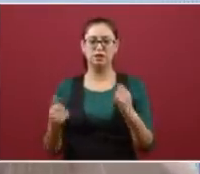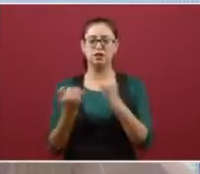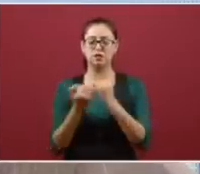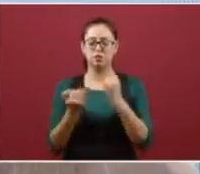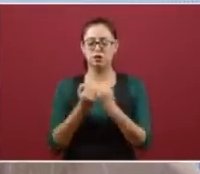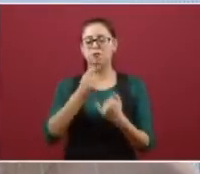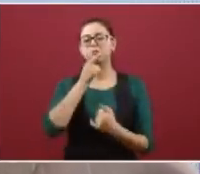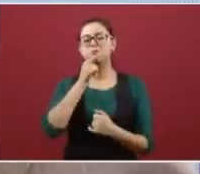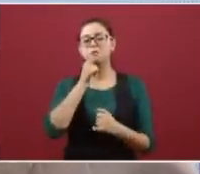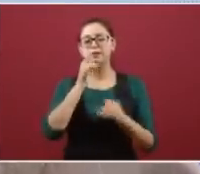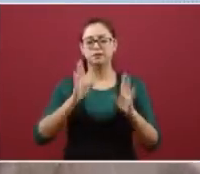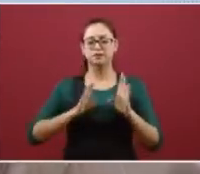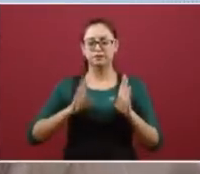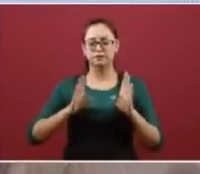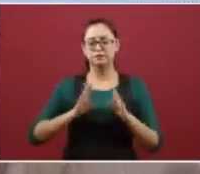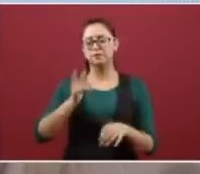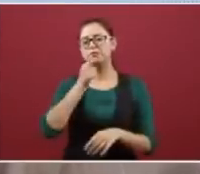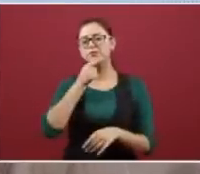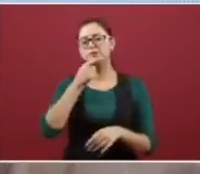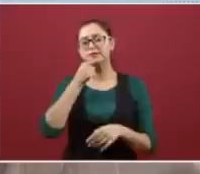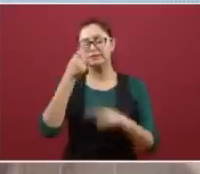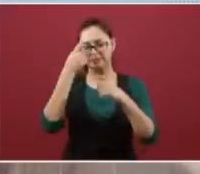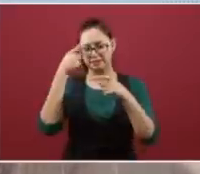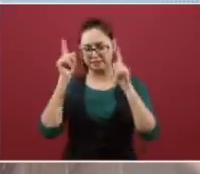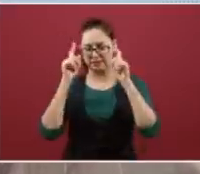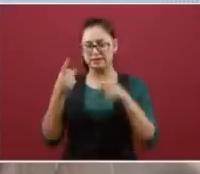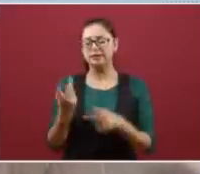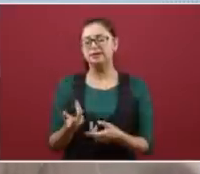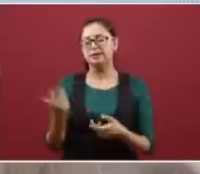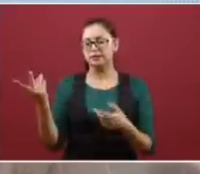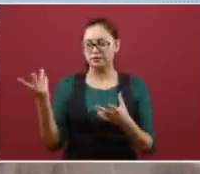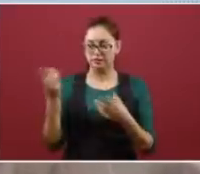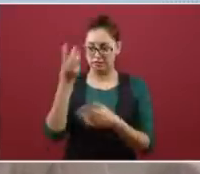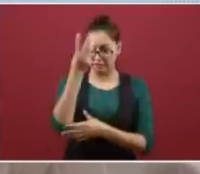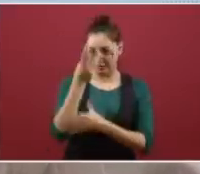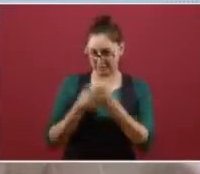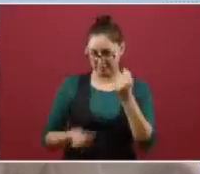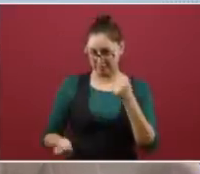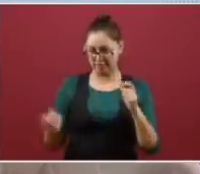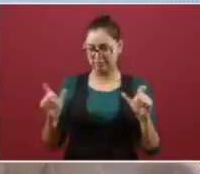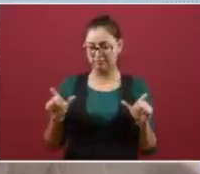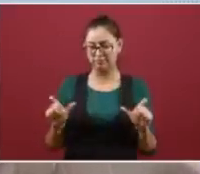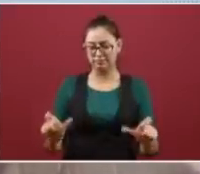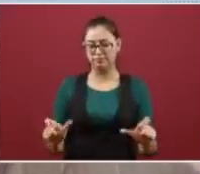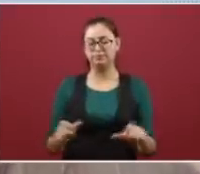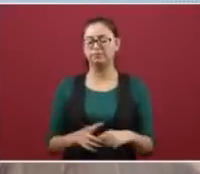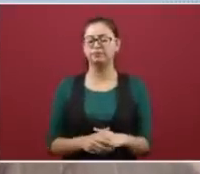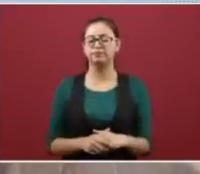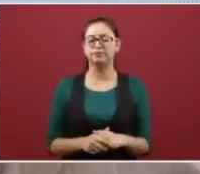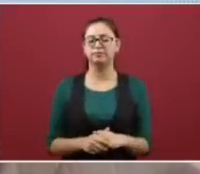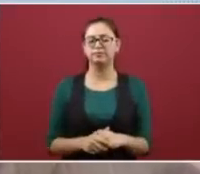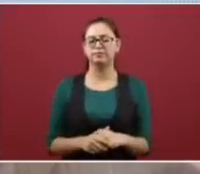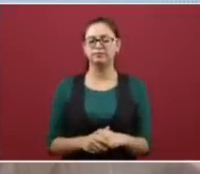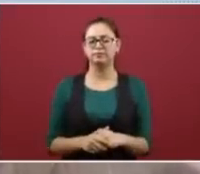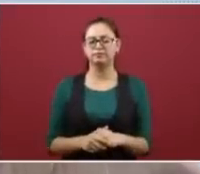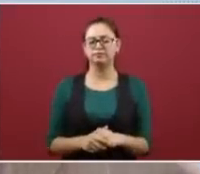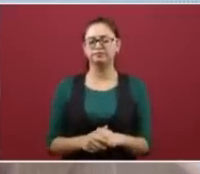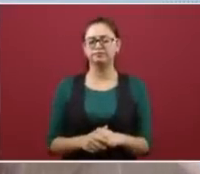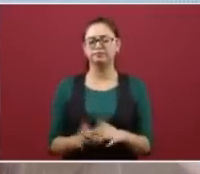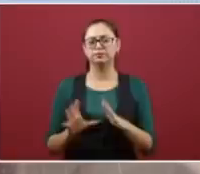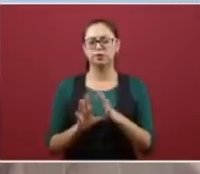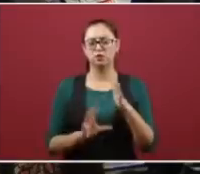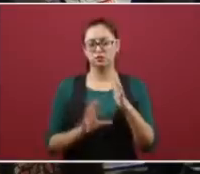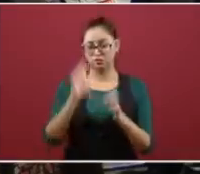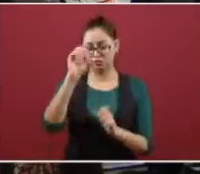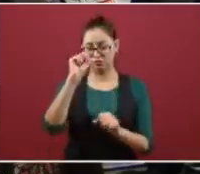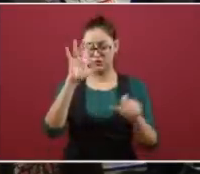y la policía naval el proceso de aprobación de la reforma constitucional en materia de guardia nacional